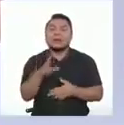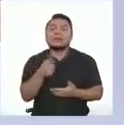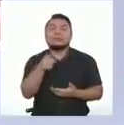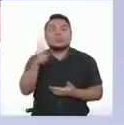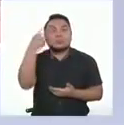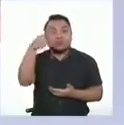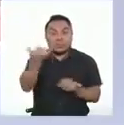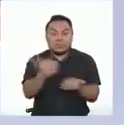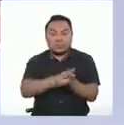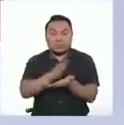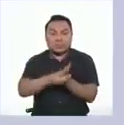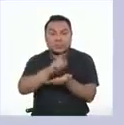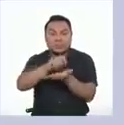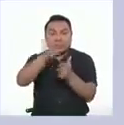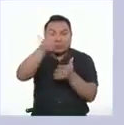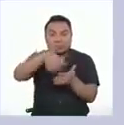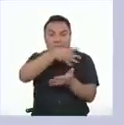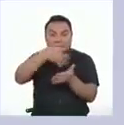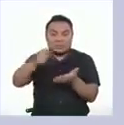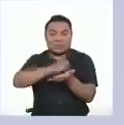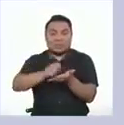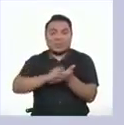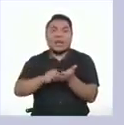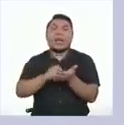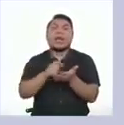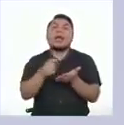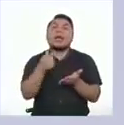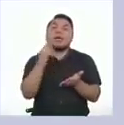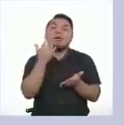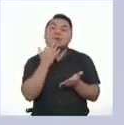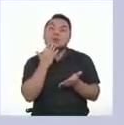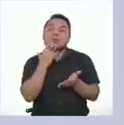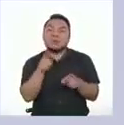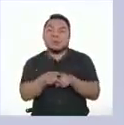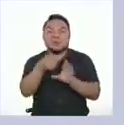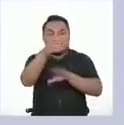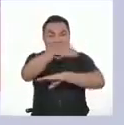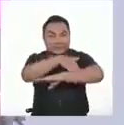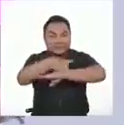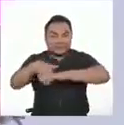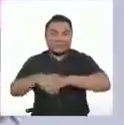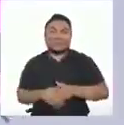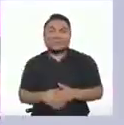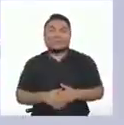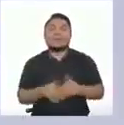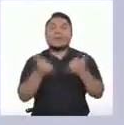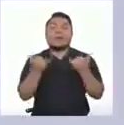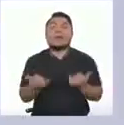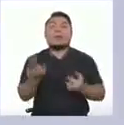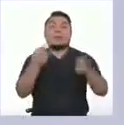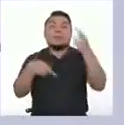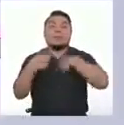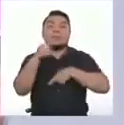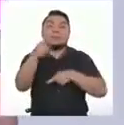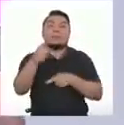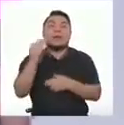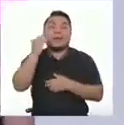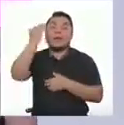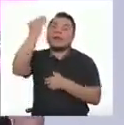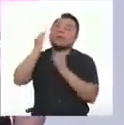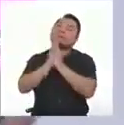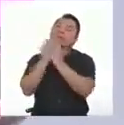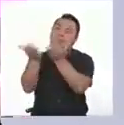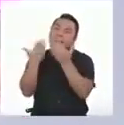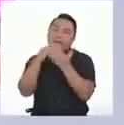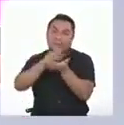mano una hoja cuadriculada, un lápiz, colores y una regla. Ahora que regresamos, pídele a un adulto con el que